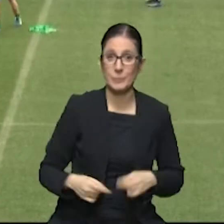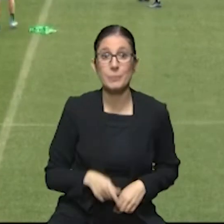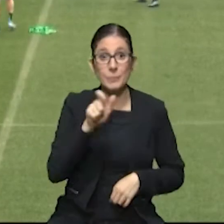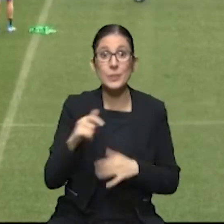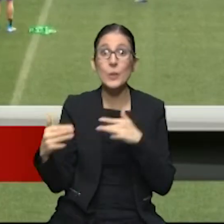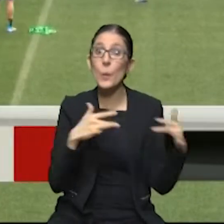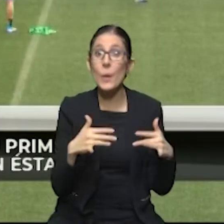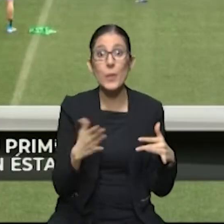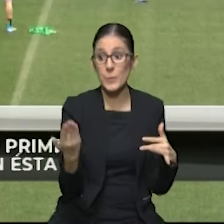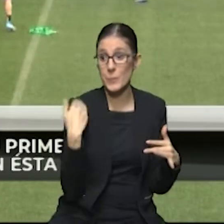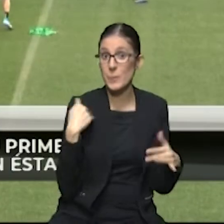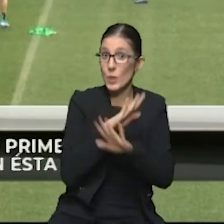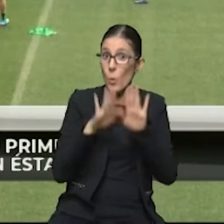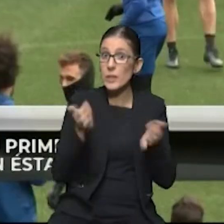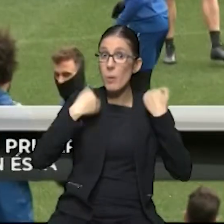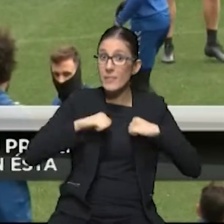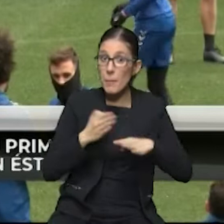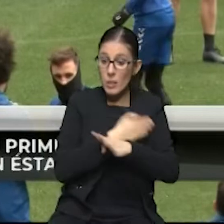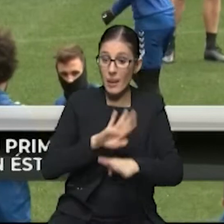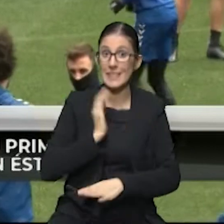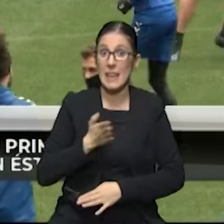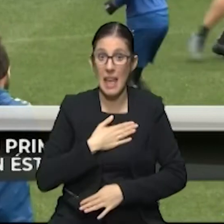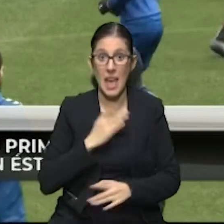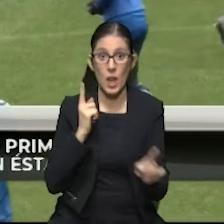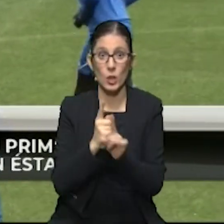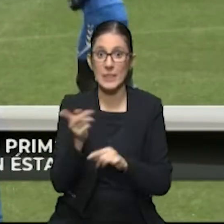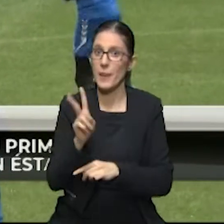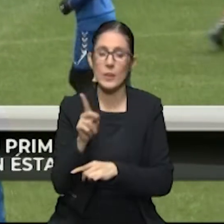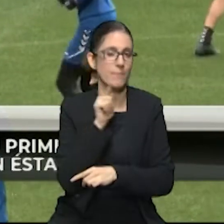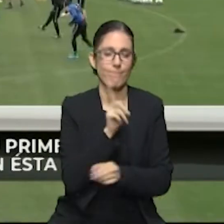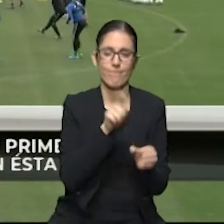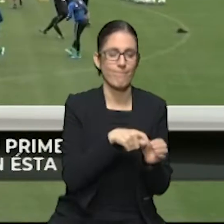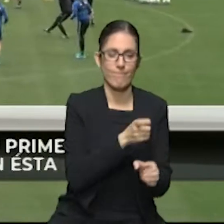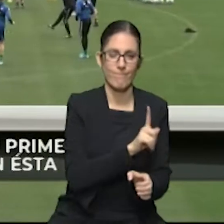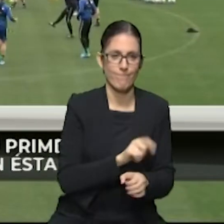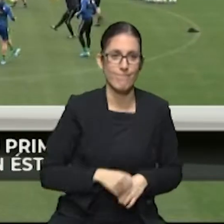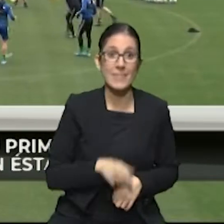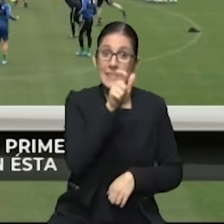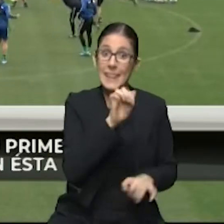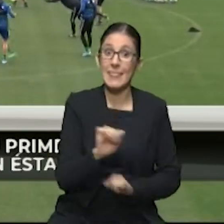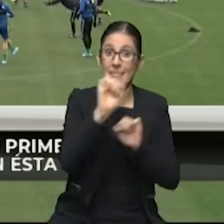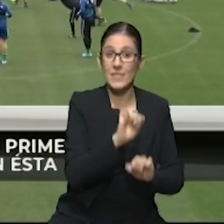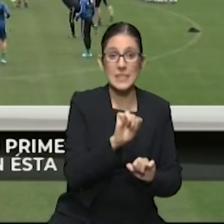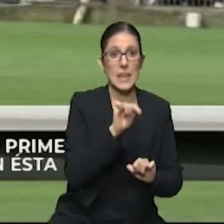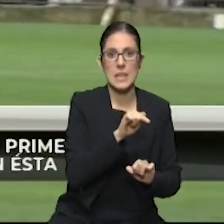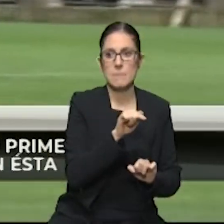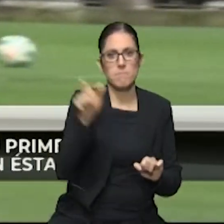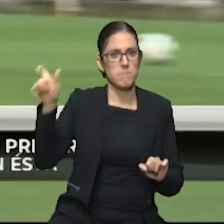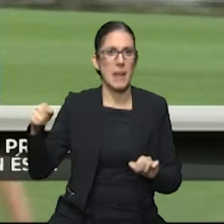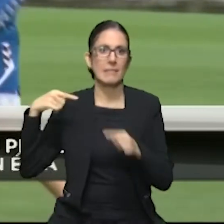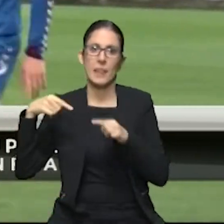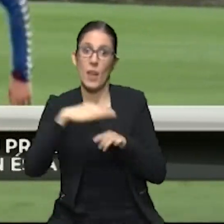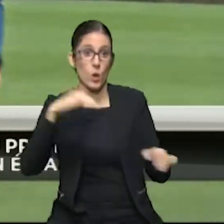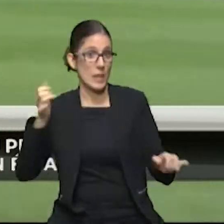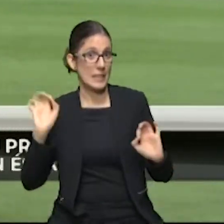césped del Zadar en el último entrenamiento previo al partido de mañana frente al Valladolid. El defensa, que no estaba contando para Arrasate ni con